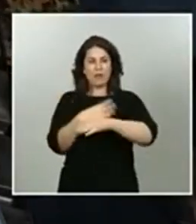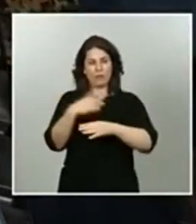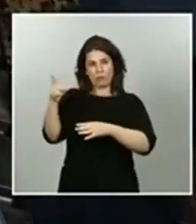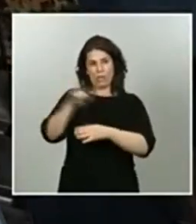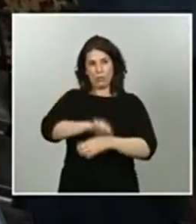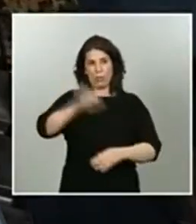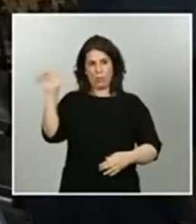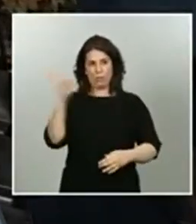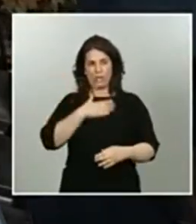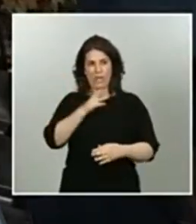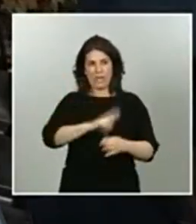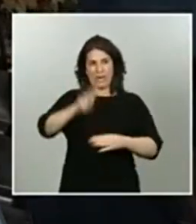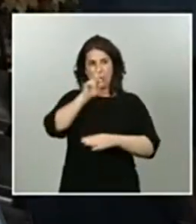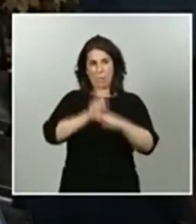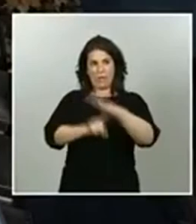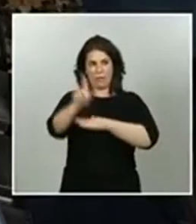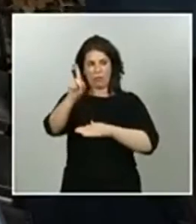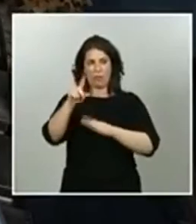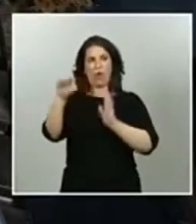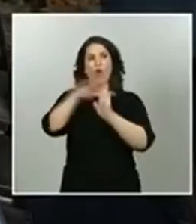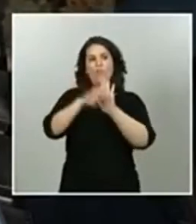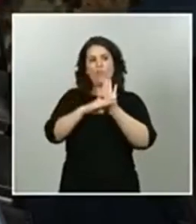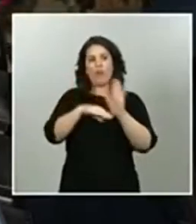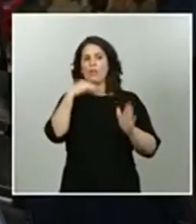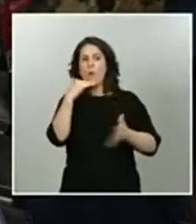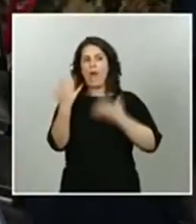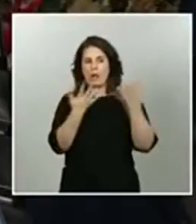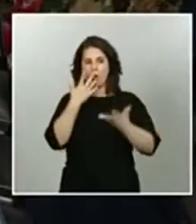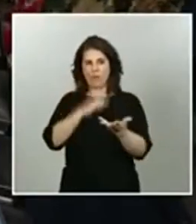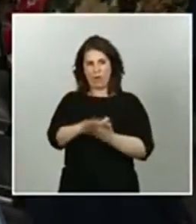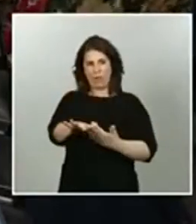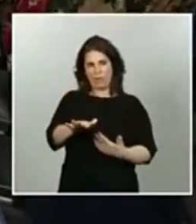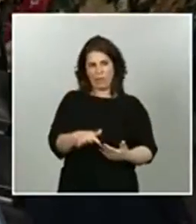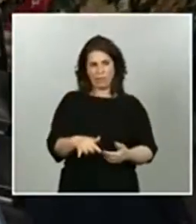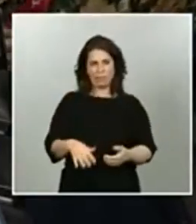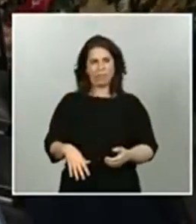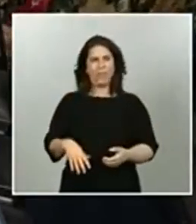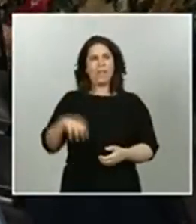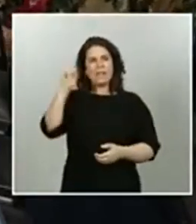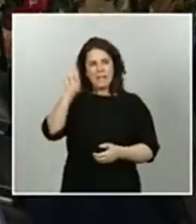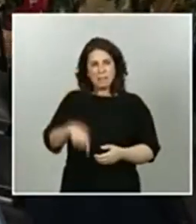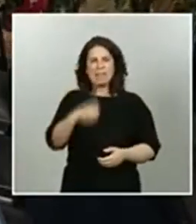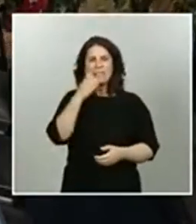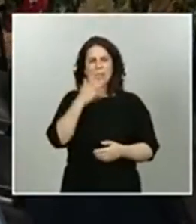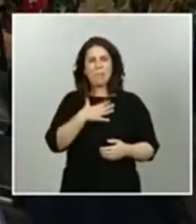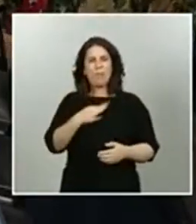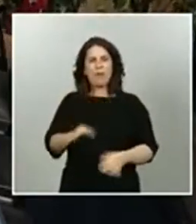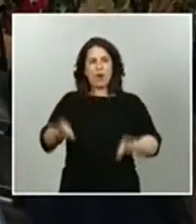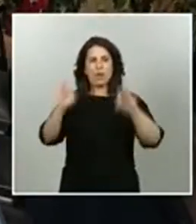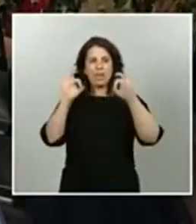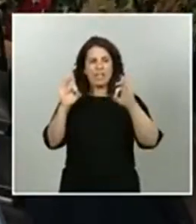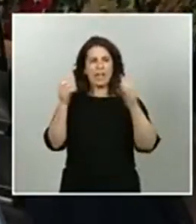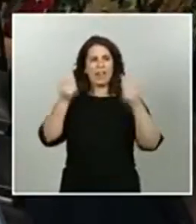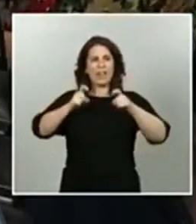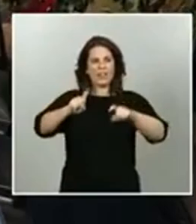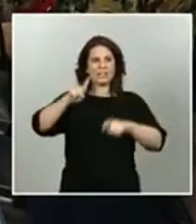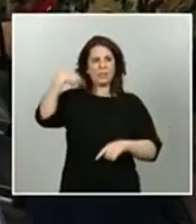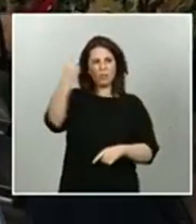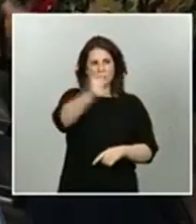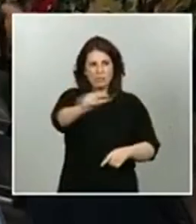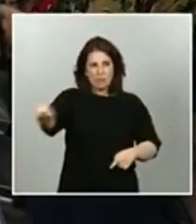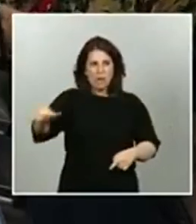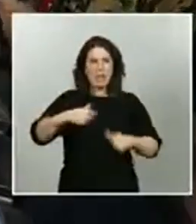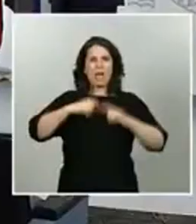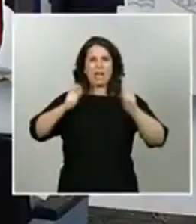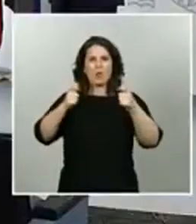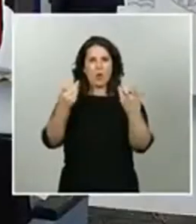de condicionalidad. En fin, le pregunto esto. Y también si nos puede concretar sus citas de la semana que viene, cuándo se reúne con Angela Merkel, con